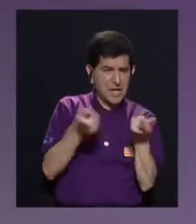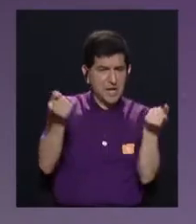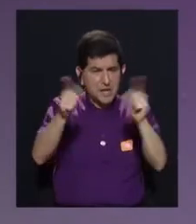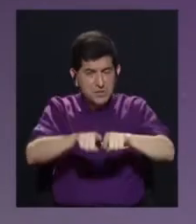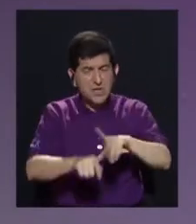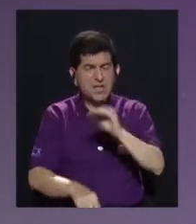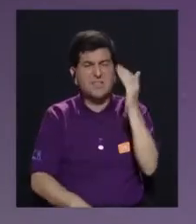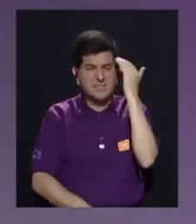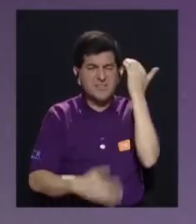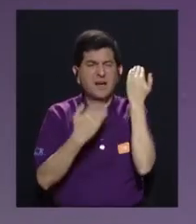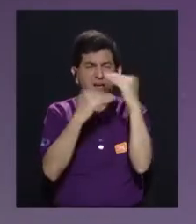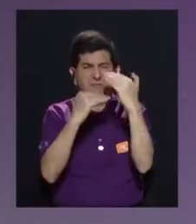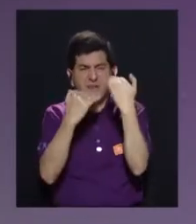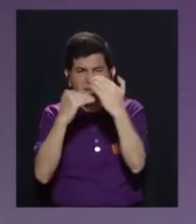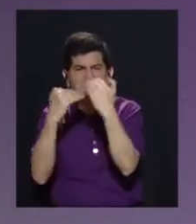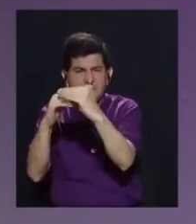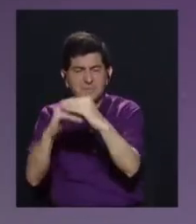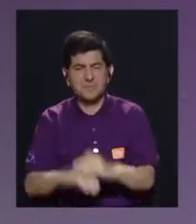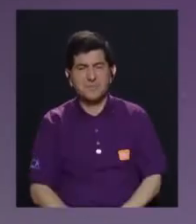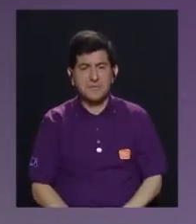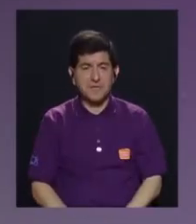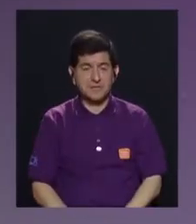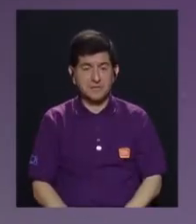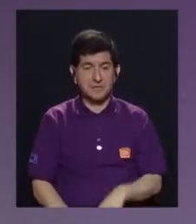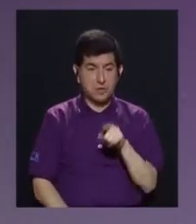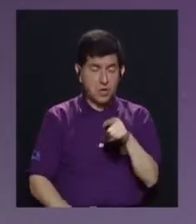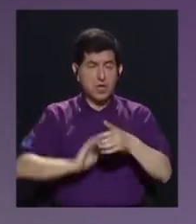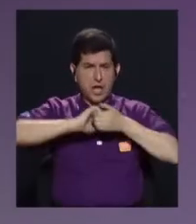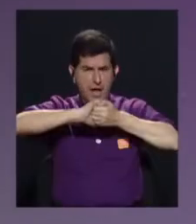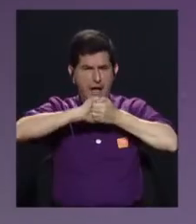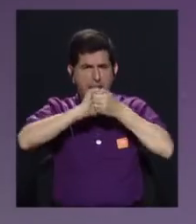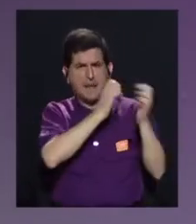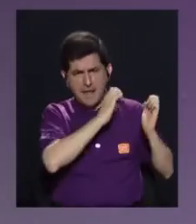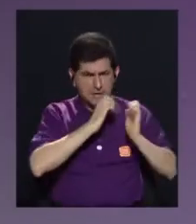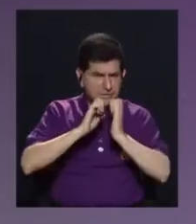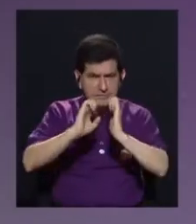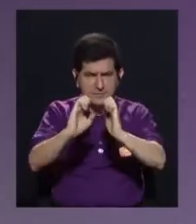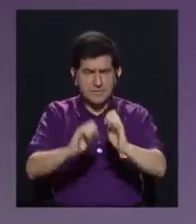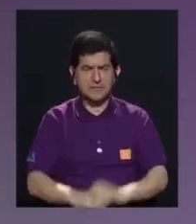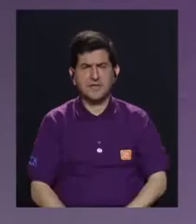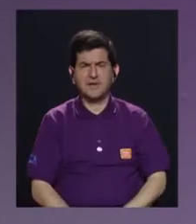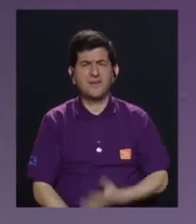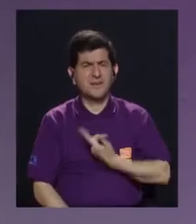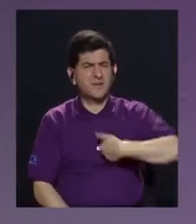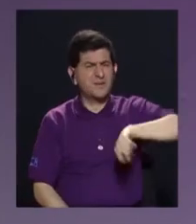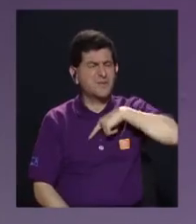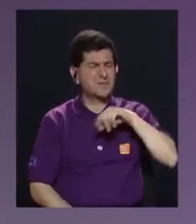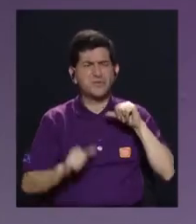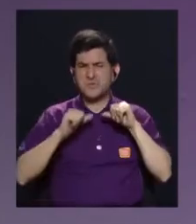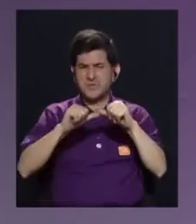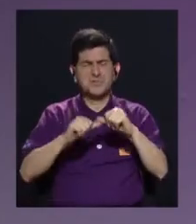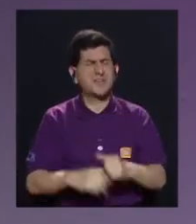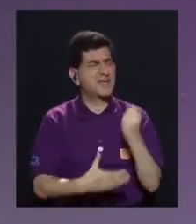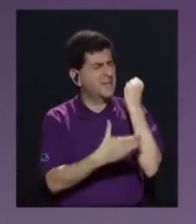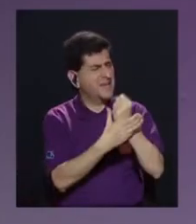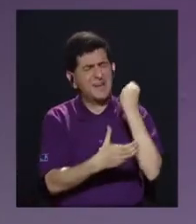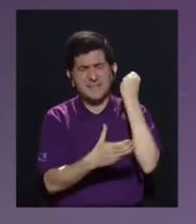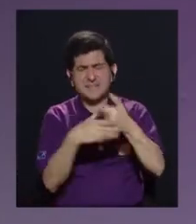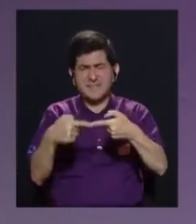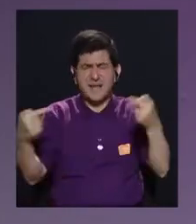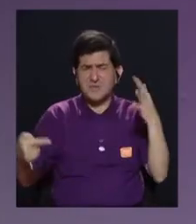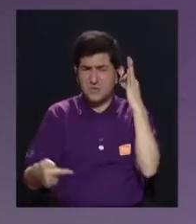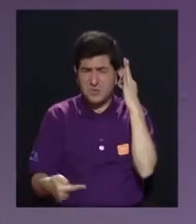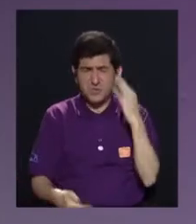de las limitaciones que tenemos y deben de ser aliados estratégicos para que no tengamos que seguir contando femicidios en costa rica